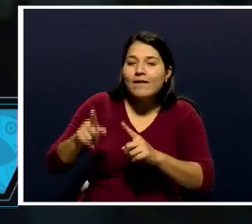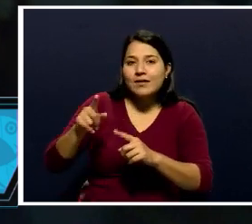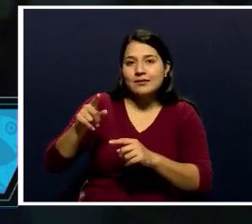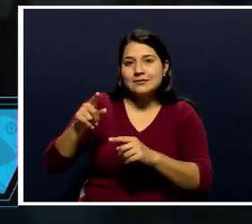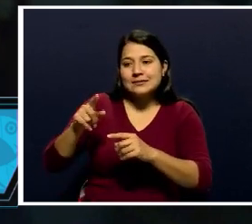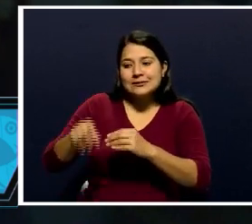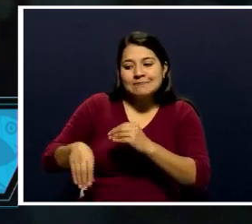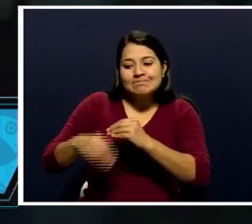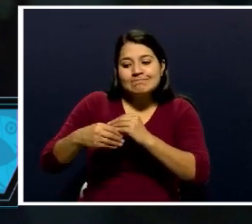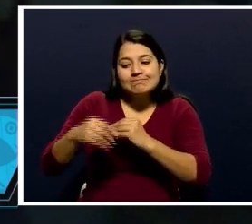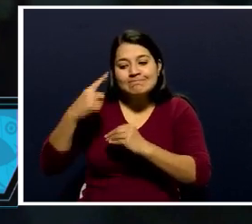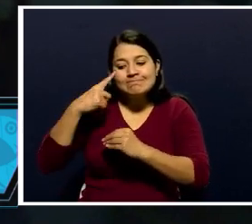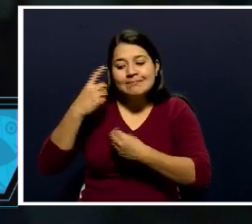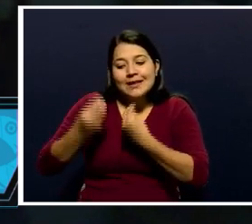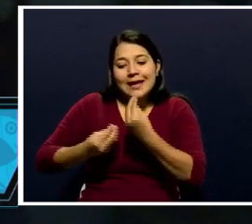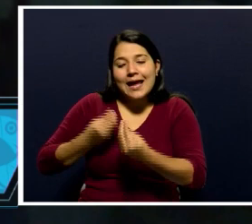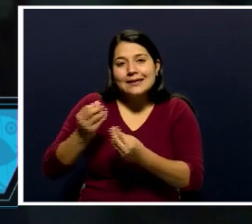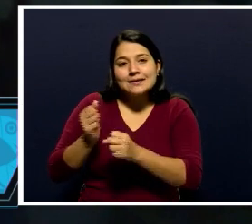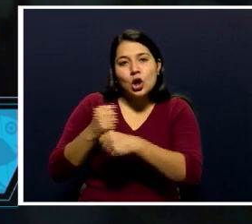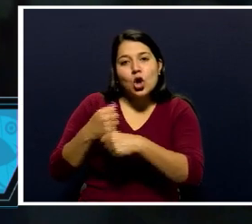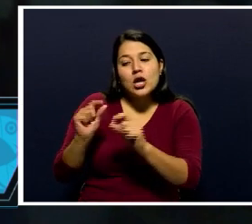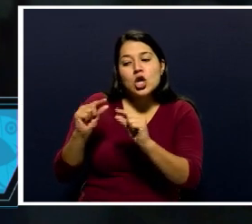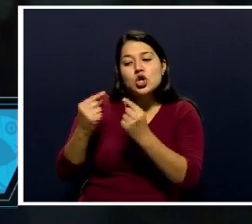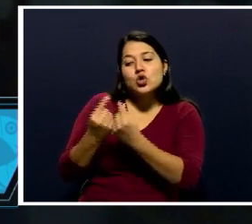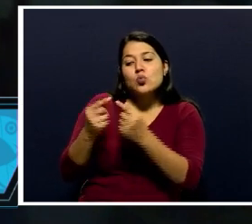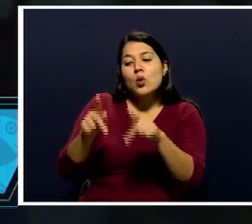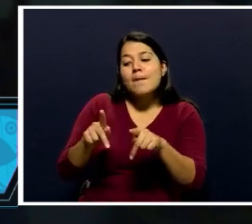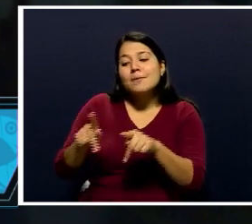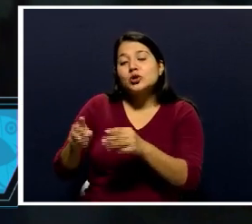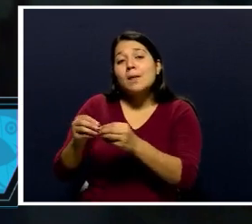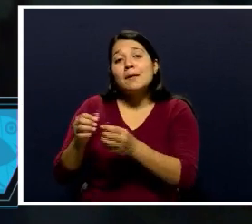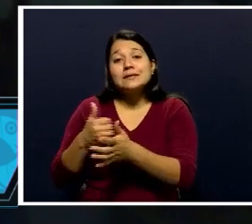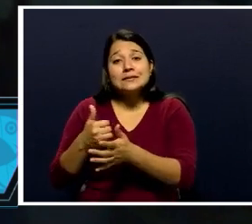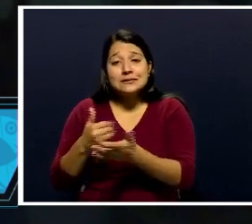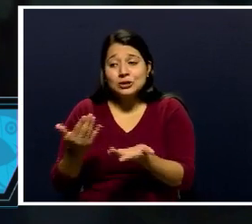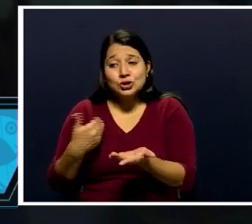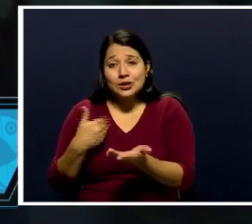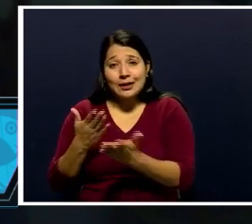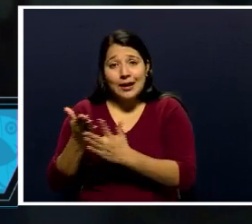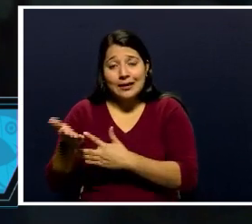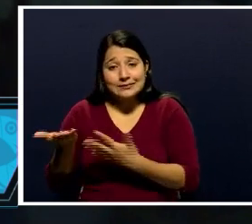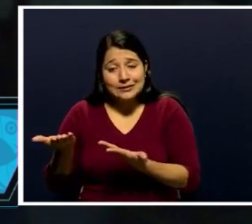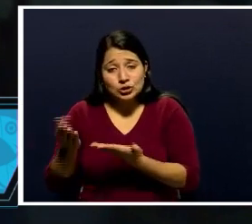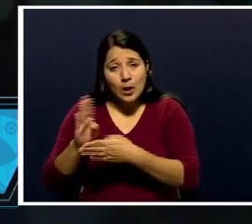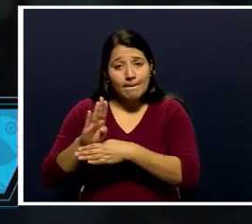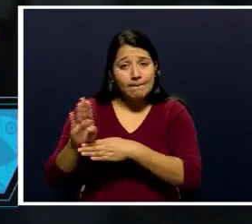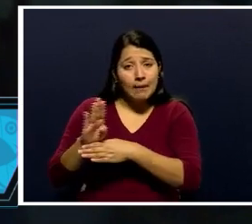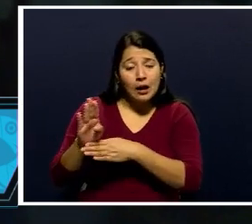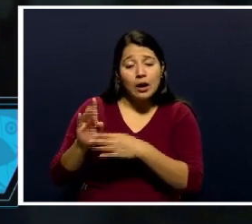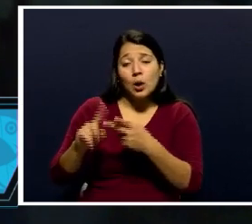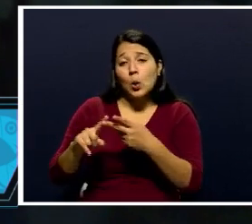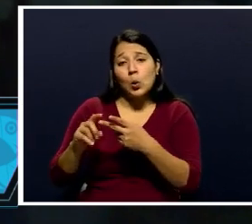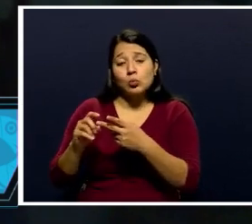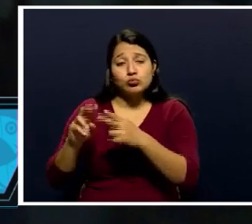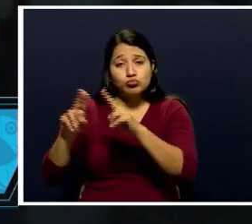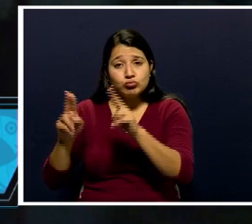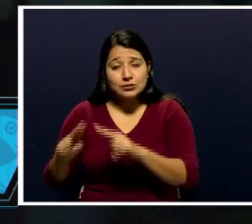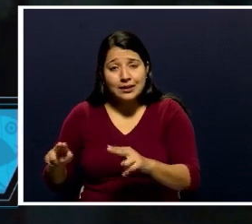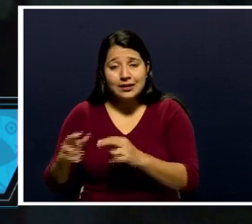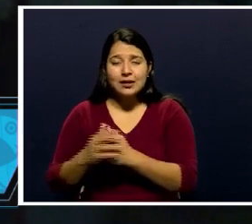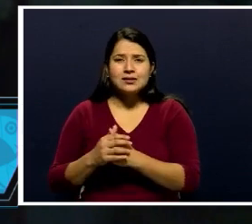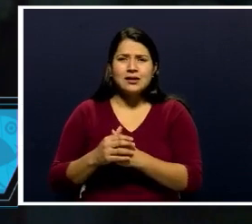los grupos poblacionales más vulnerables. Por ejemplo, las personas que viven de la informalidad. El desempleo en este